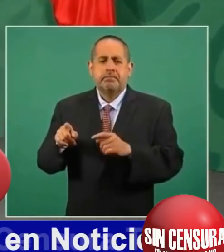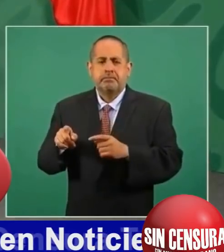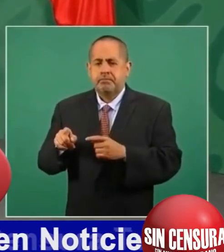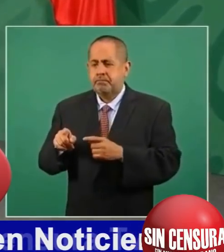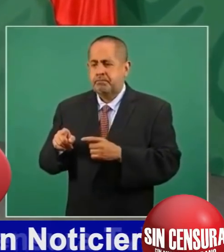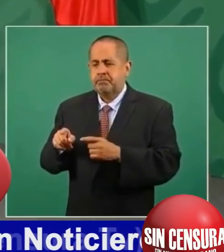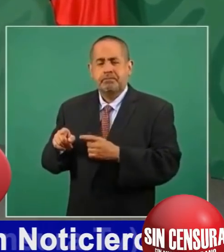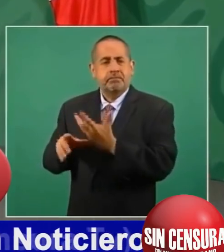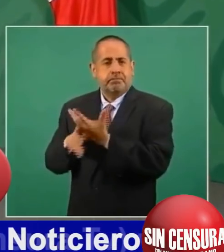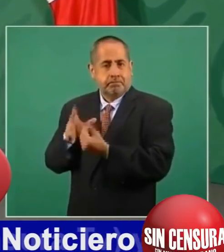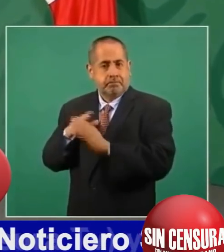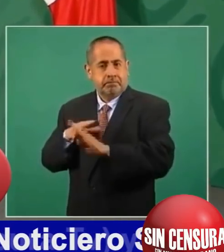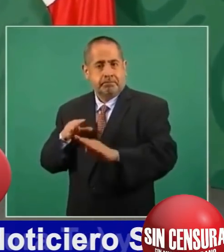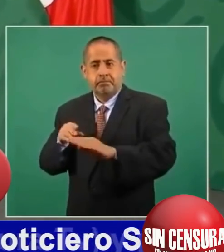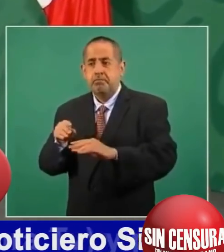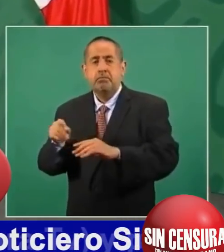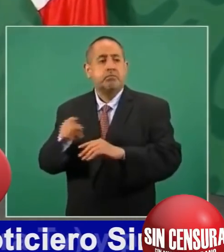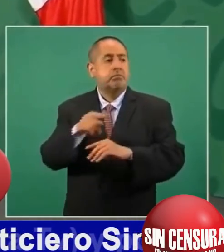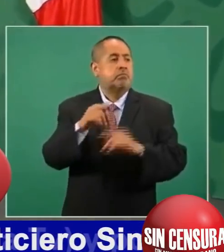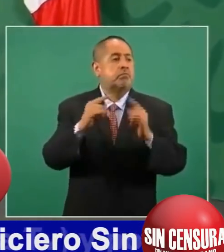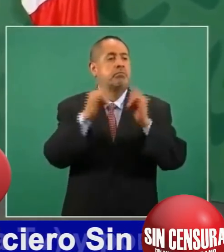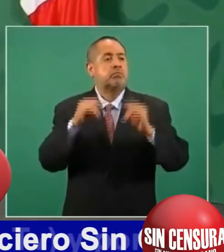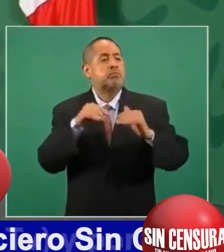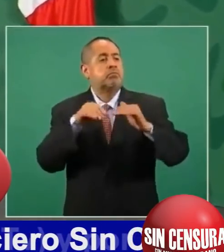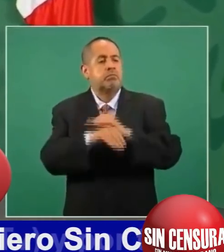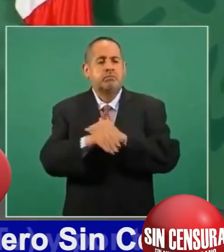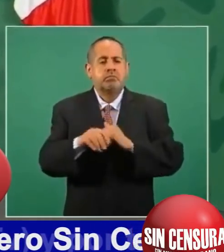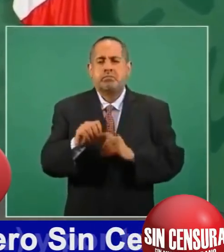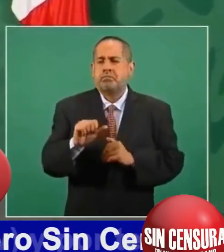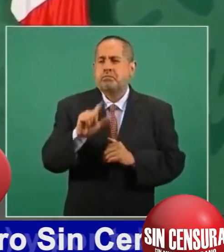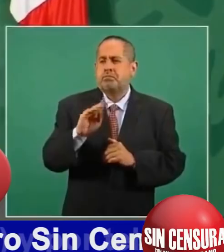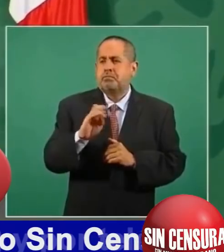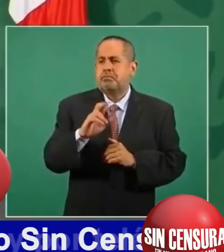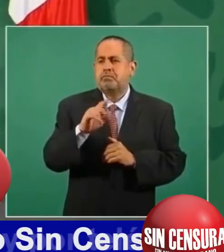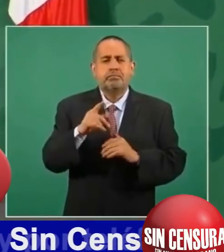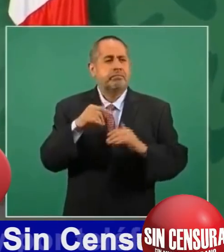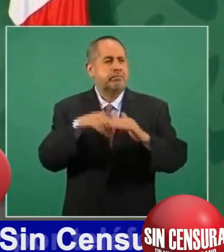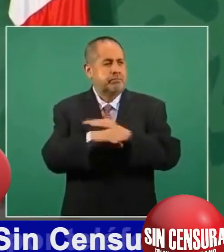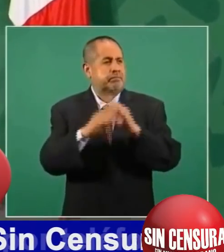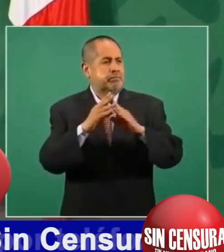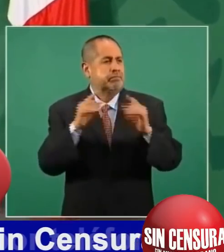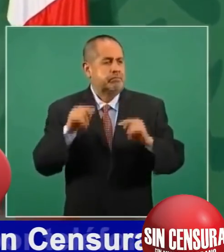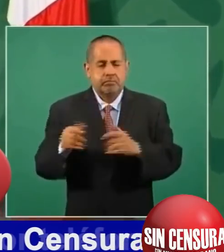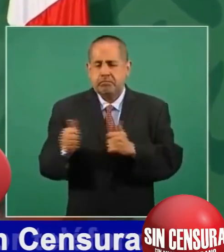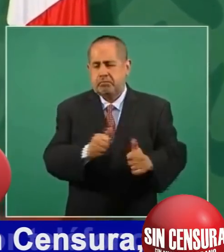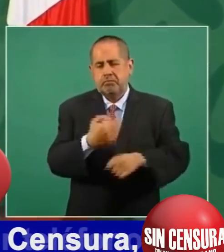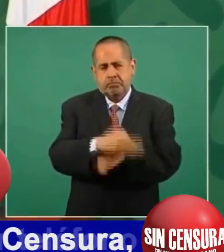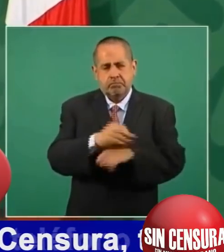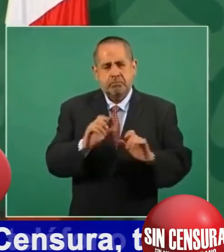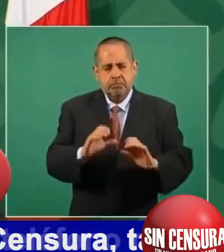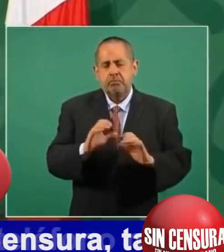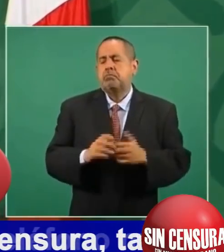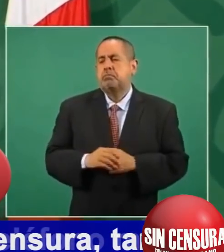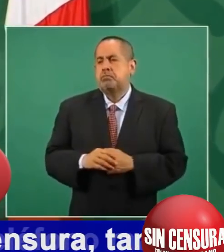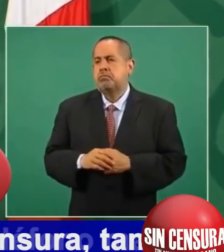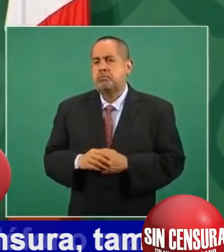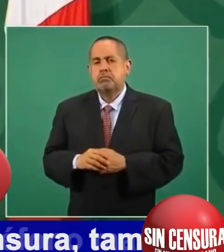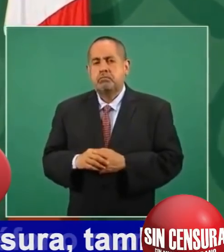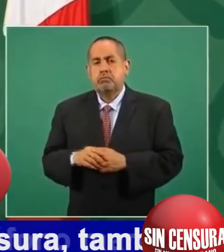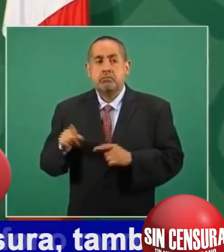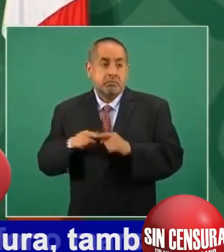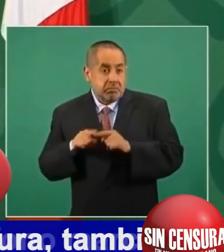sur que se internen al norte del país.